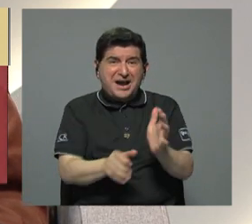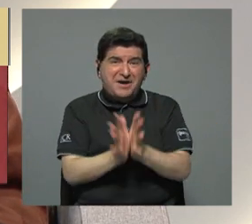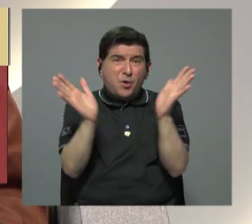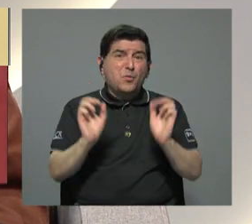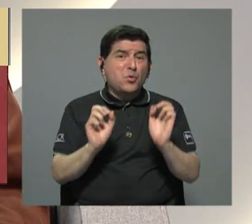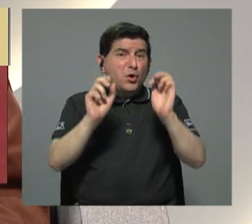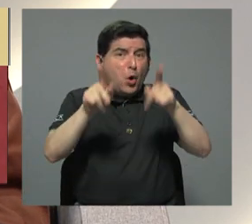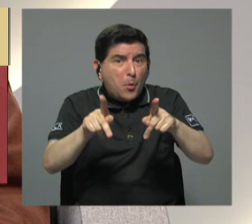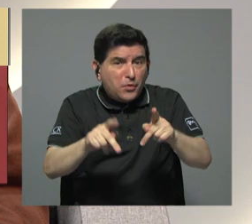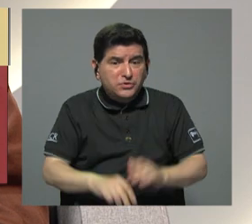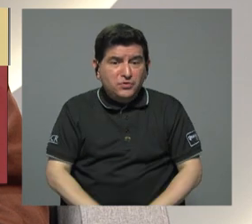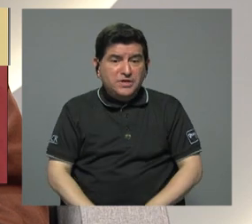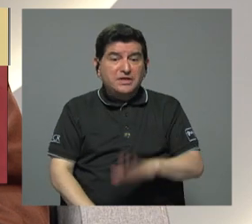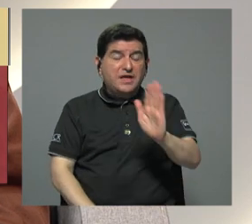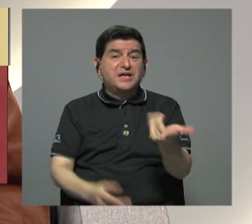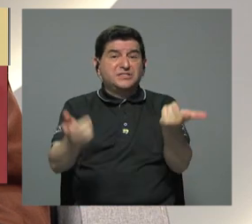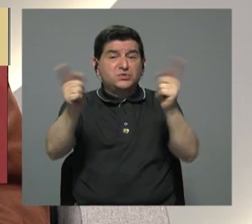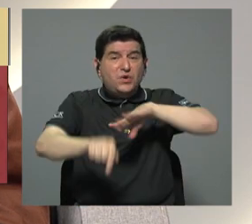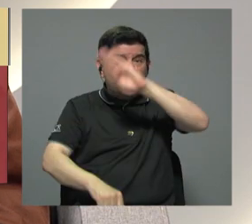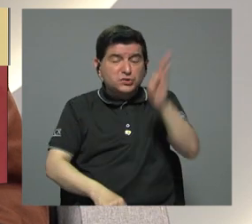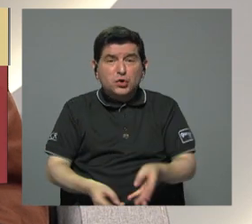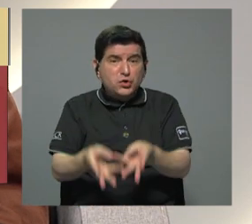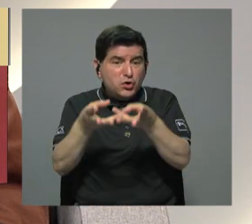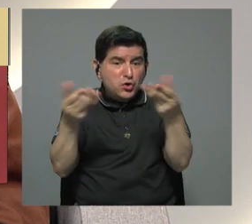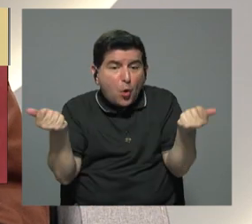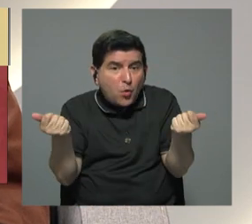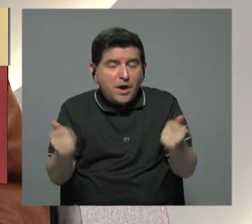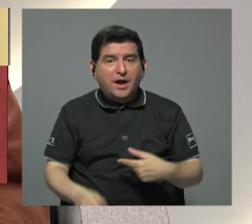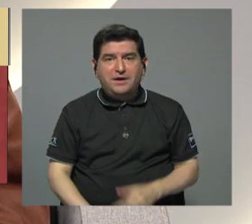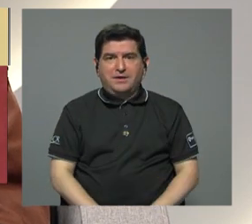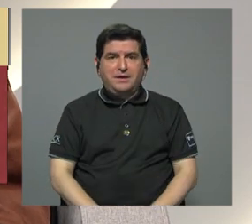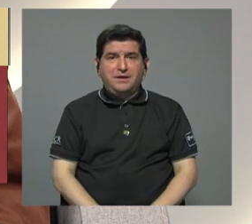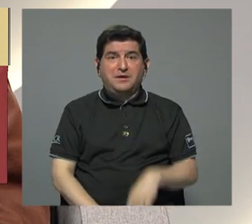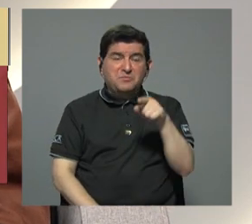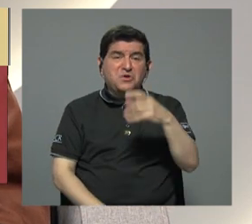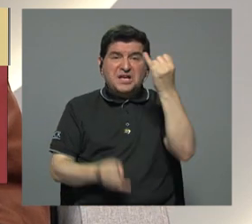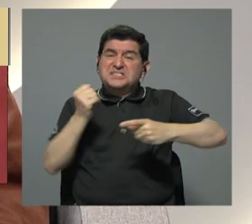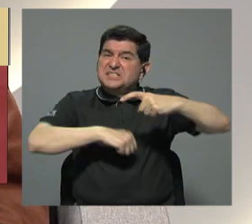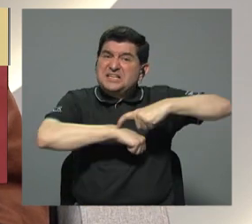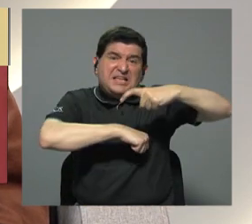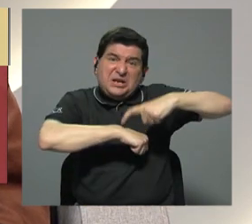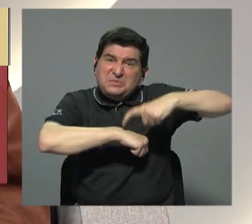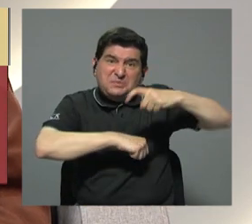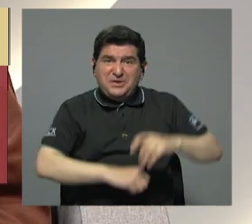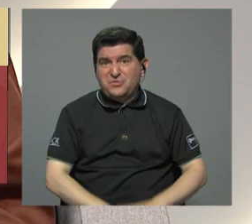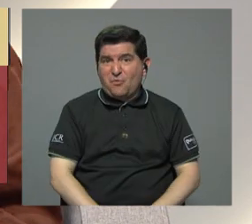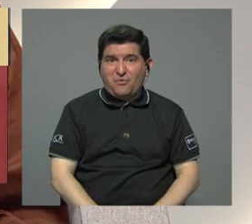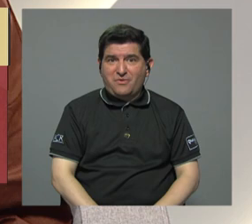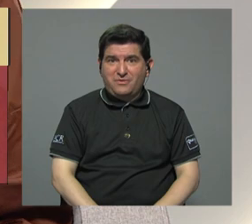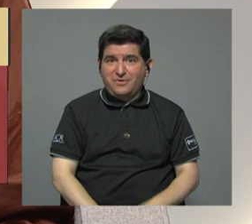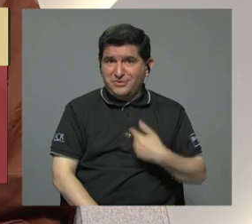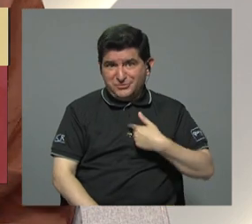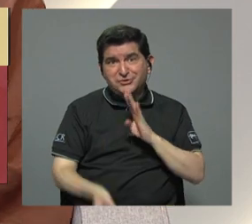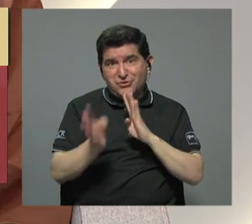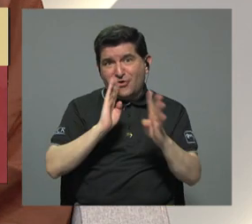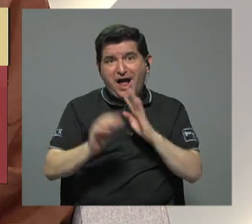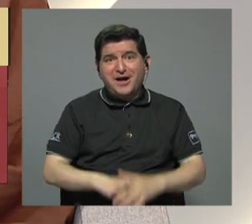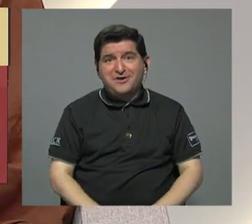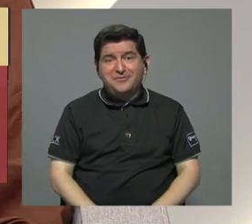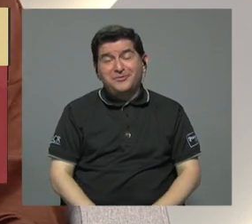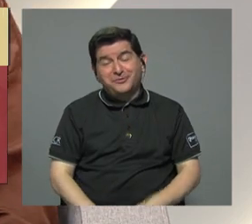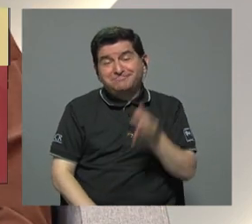si su caso nunca se resolvió porque prescribió sí sí me refiero